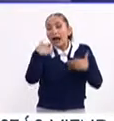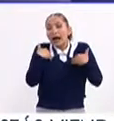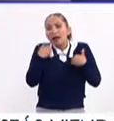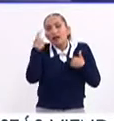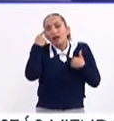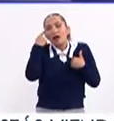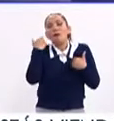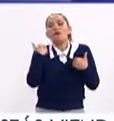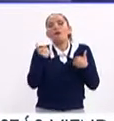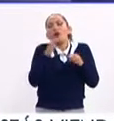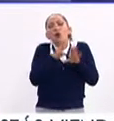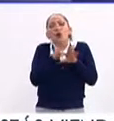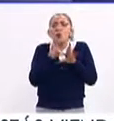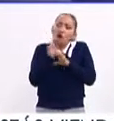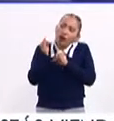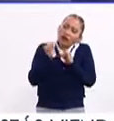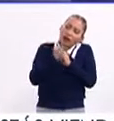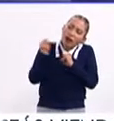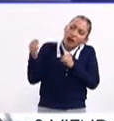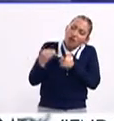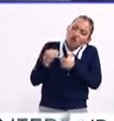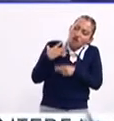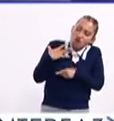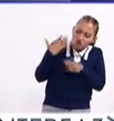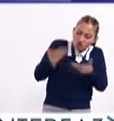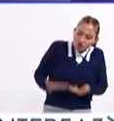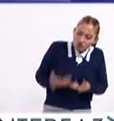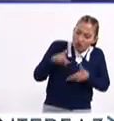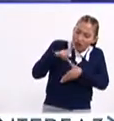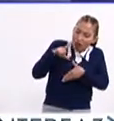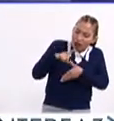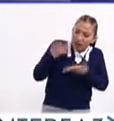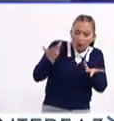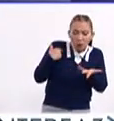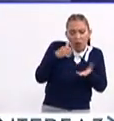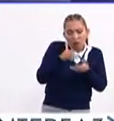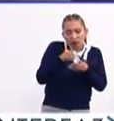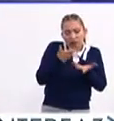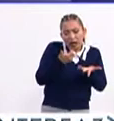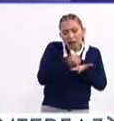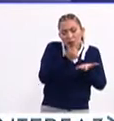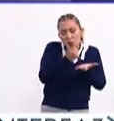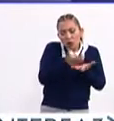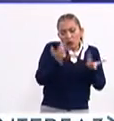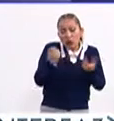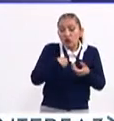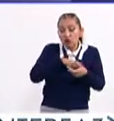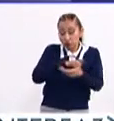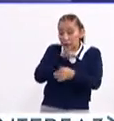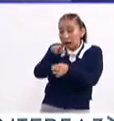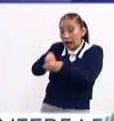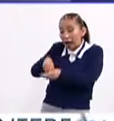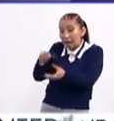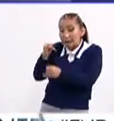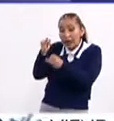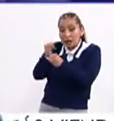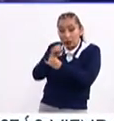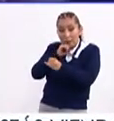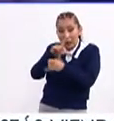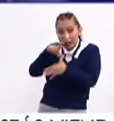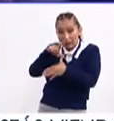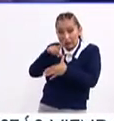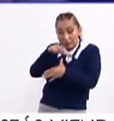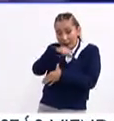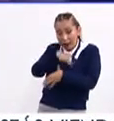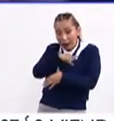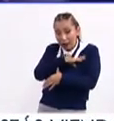comprender cómo lo internacional nos forma, nos enmarca, cómo estamos insertos en una realidad internacional en